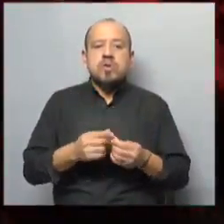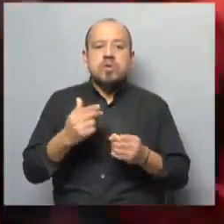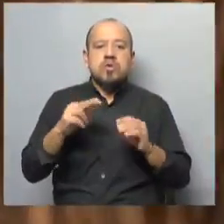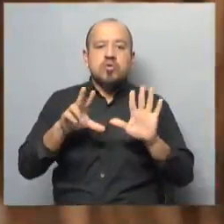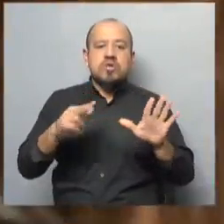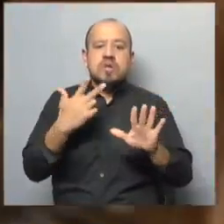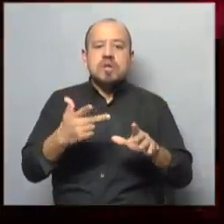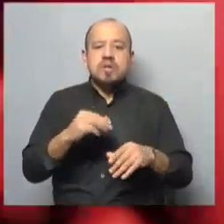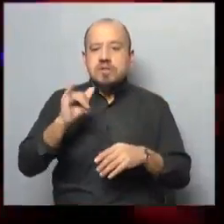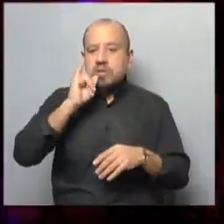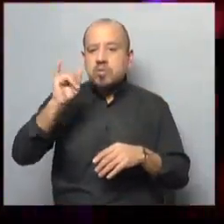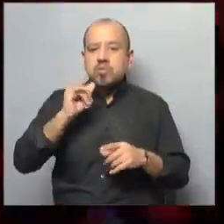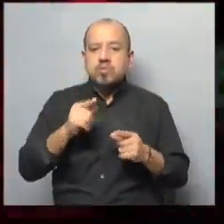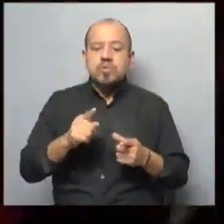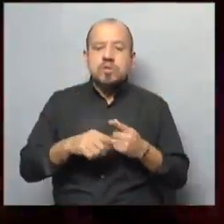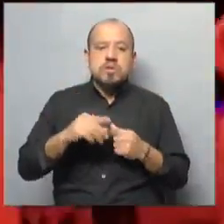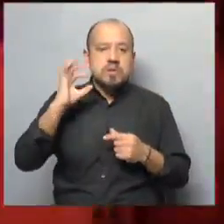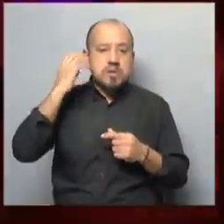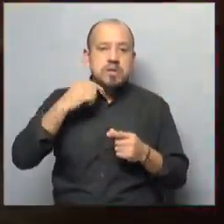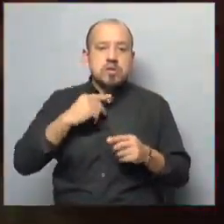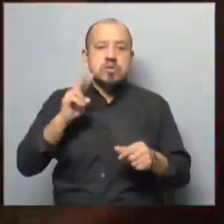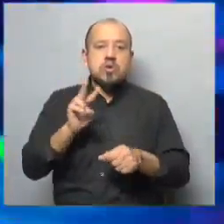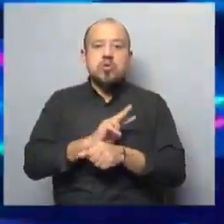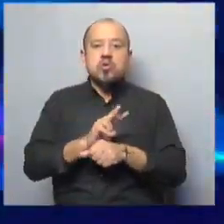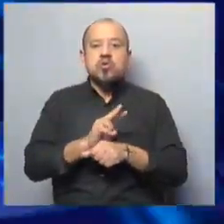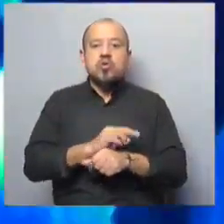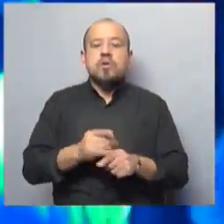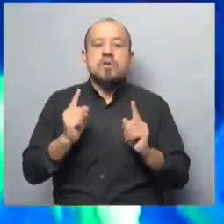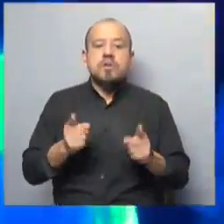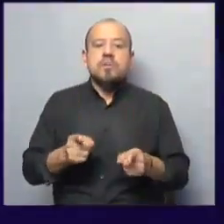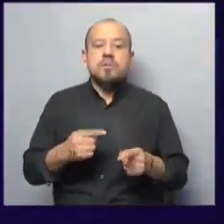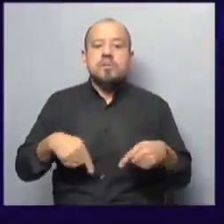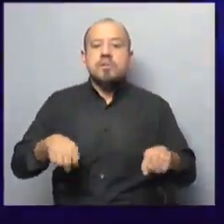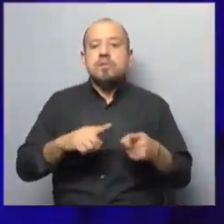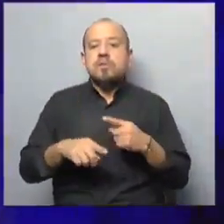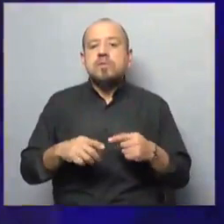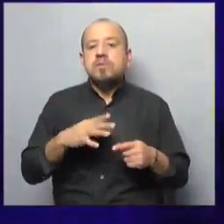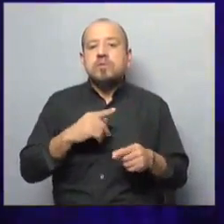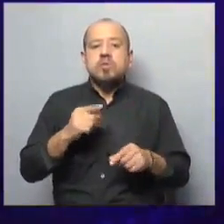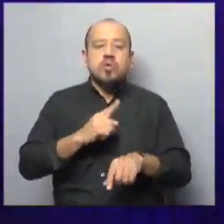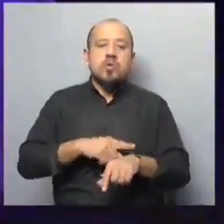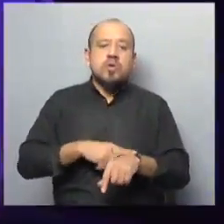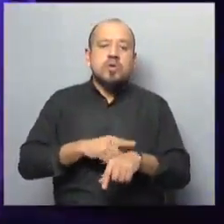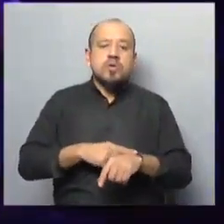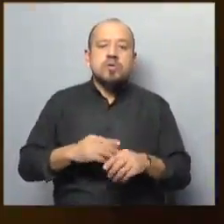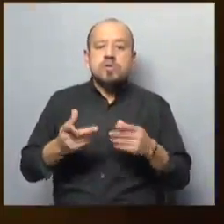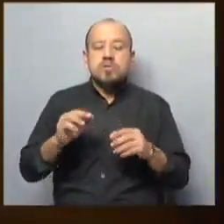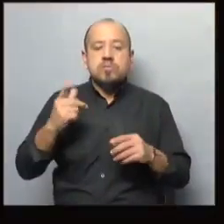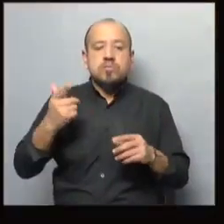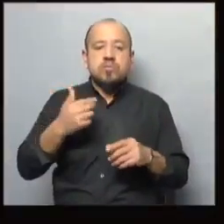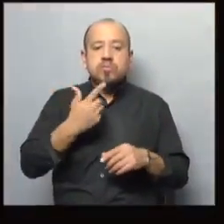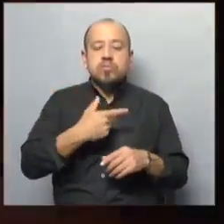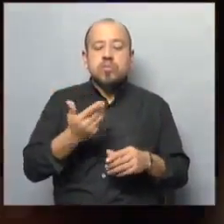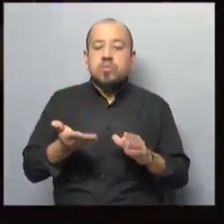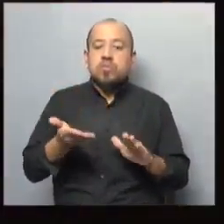denuncias recibidas en la central de radio. Los controles abarcaron también condiciones del local, horarios, volumen de la música y